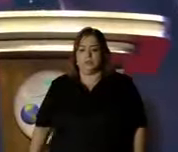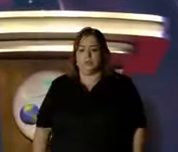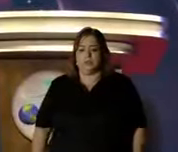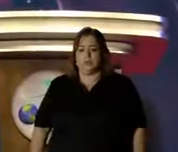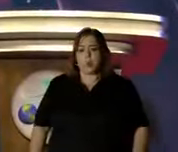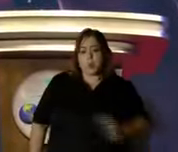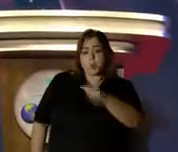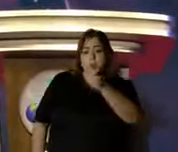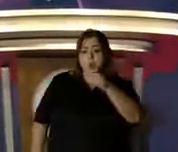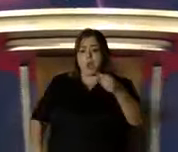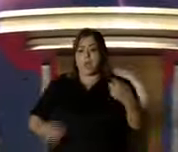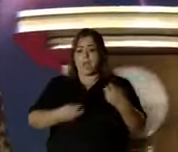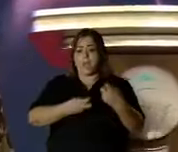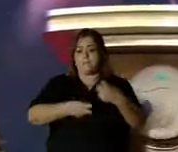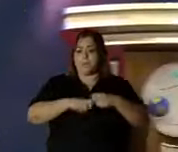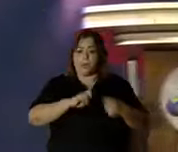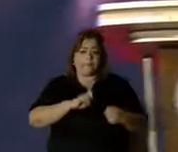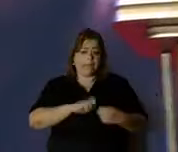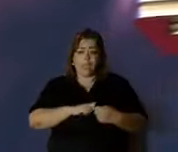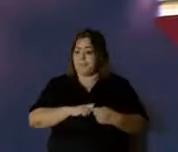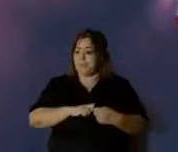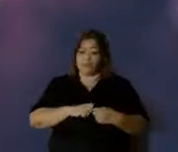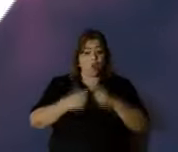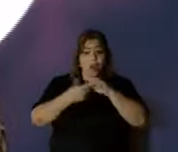cuál es el problema? ¿En mi cabeza?